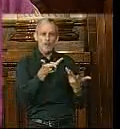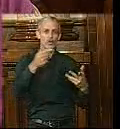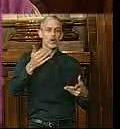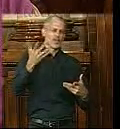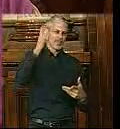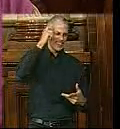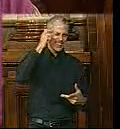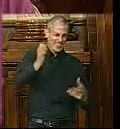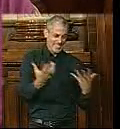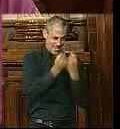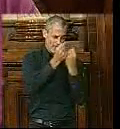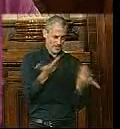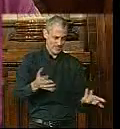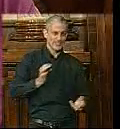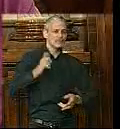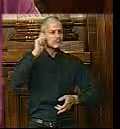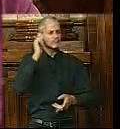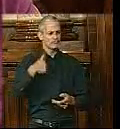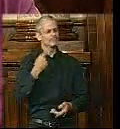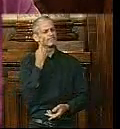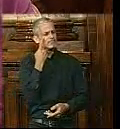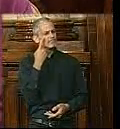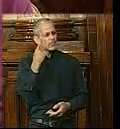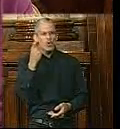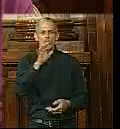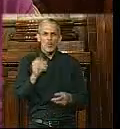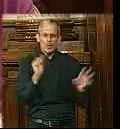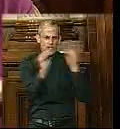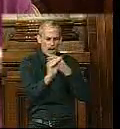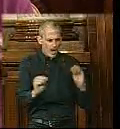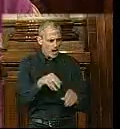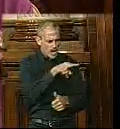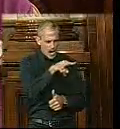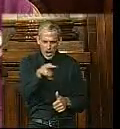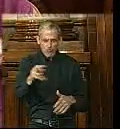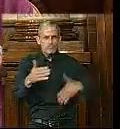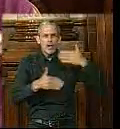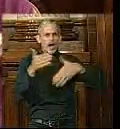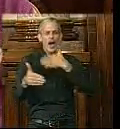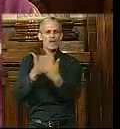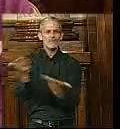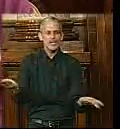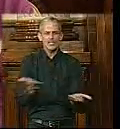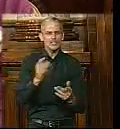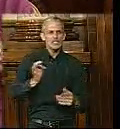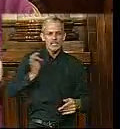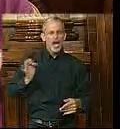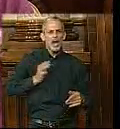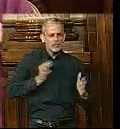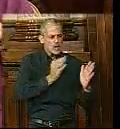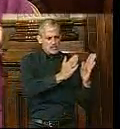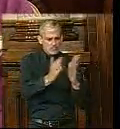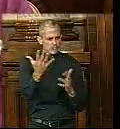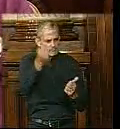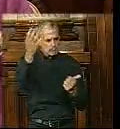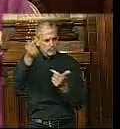10 años, del cumpleaños de los 10 años, nos dimos cuenta de la cantidad de cosas, cómo fuimos avanzando a lo largo de cada uno de los años.